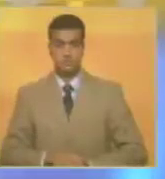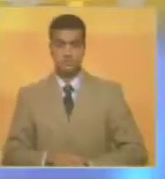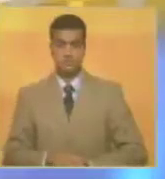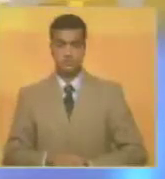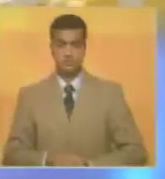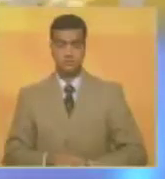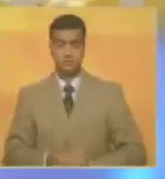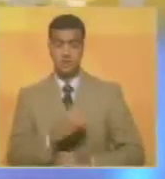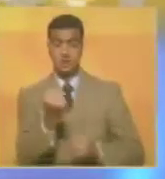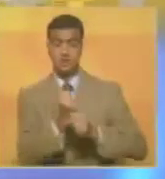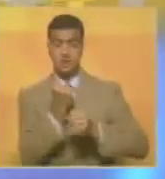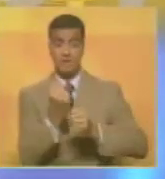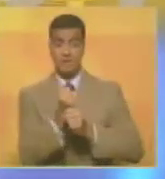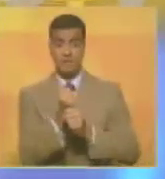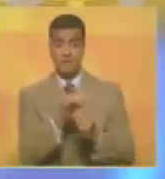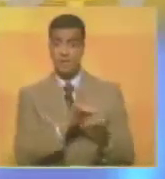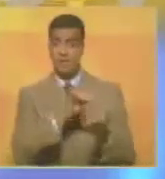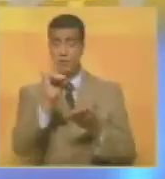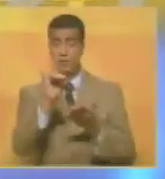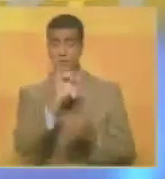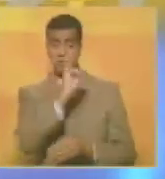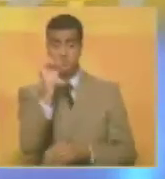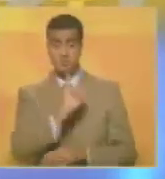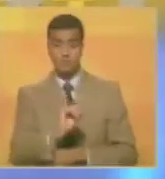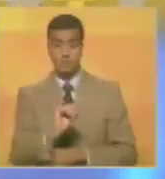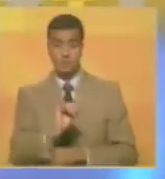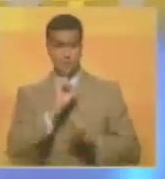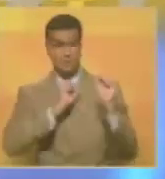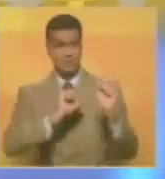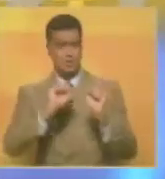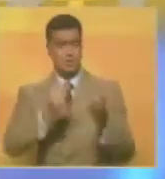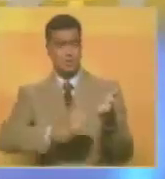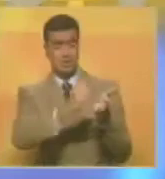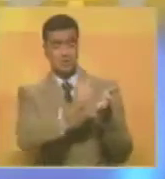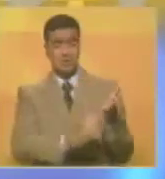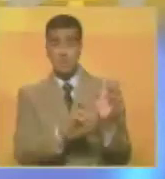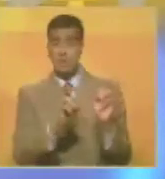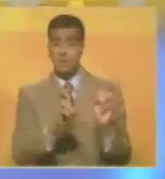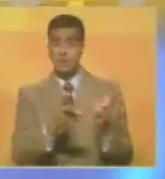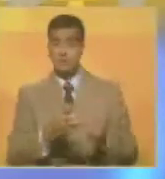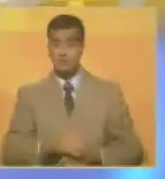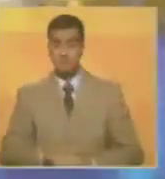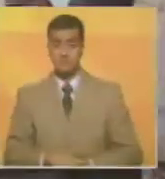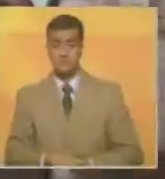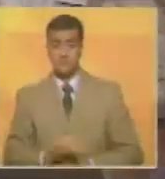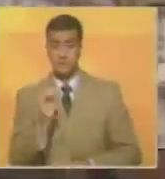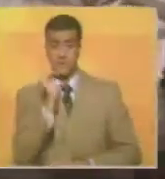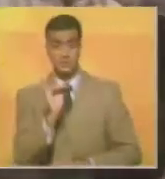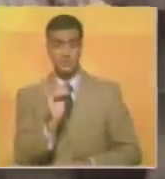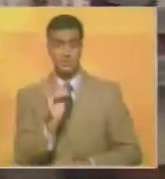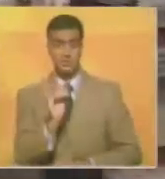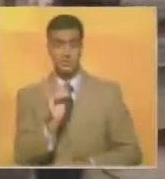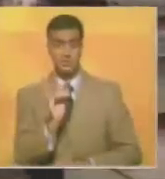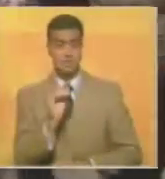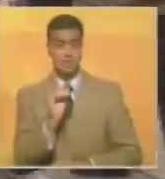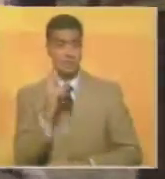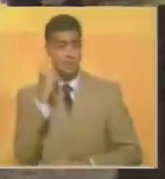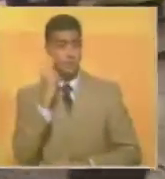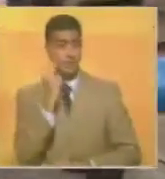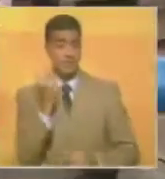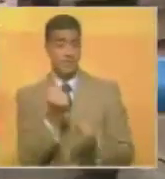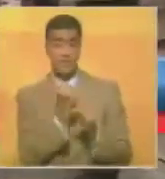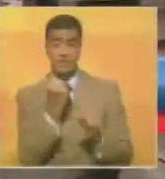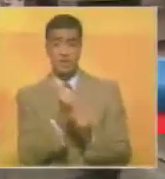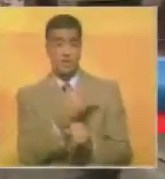Bien, continuamos. Trabajadores de los aeropuertos del estado Zulia protestaron para exigir la discusión de la nueva contratación colectiva. Denunciaron que Bolivariana de